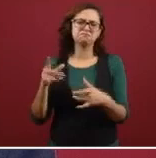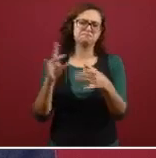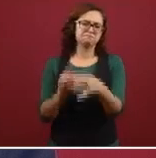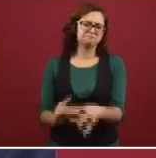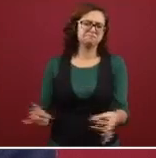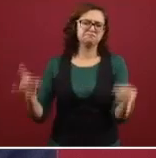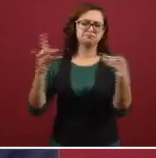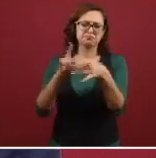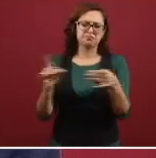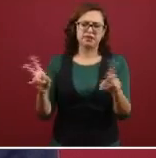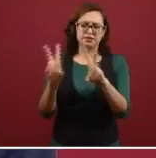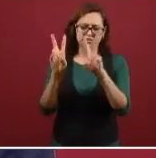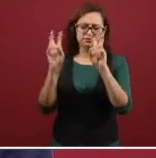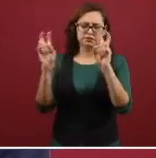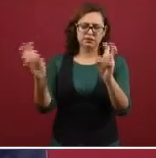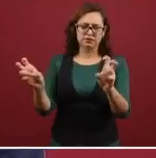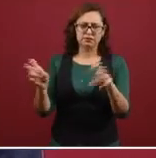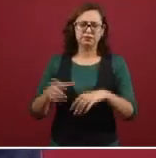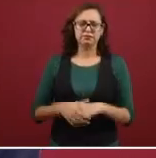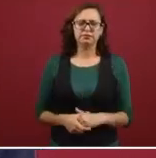Incluso